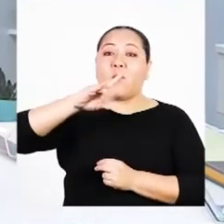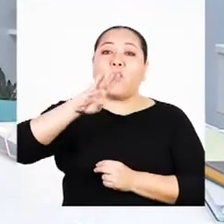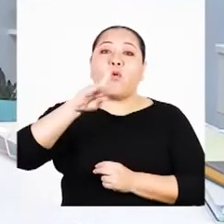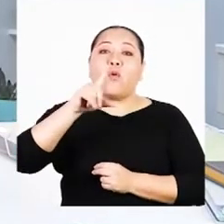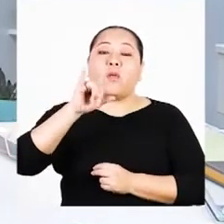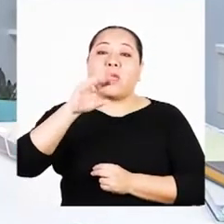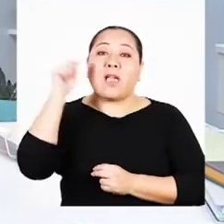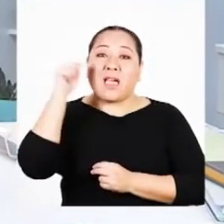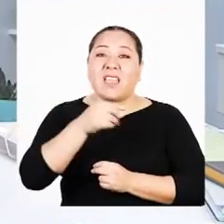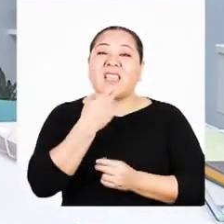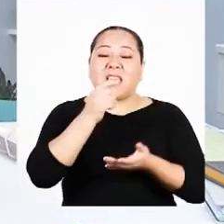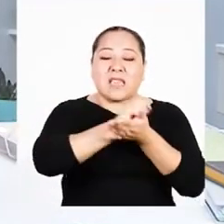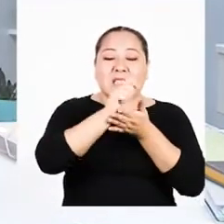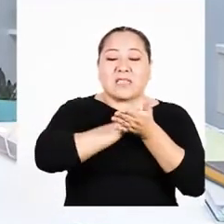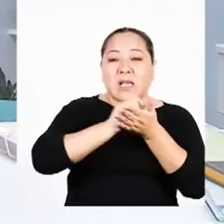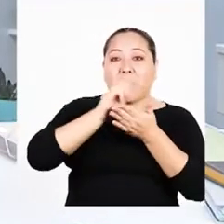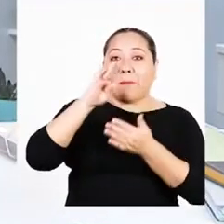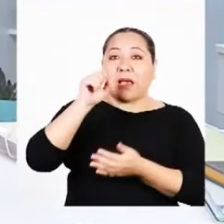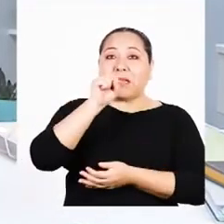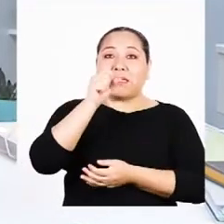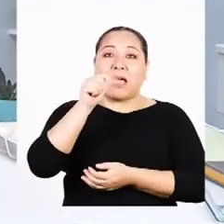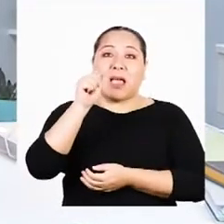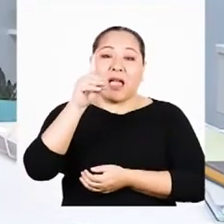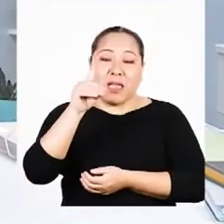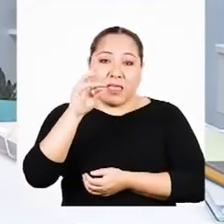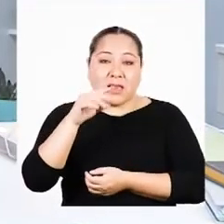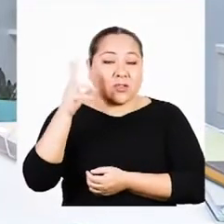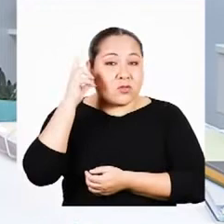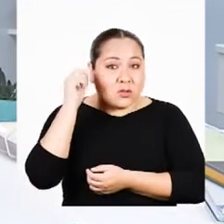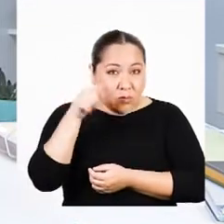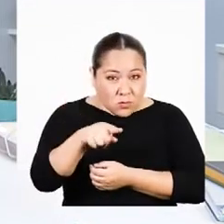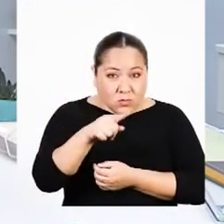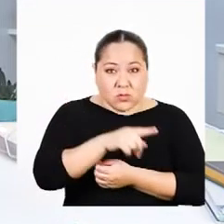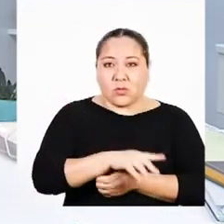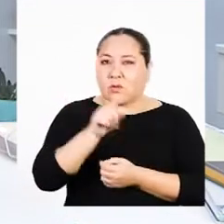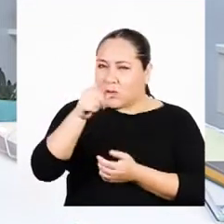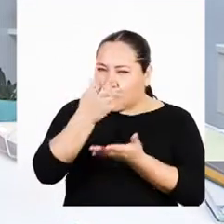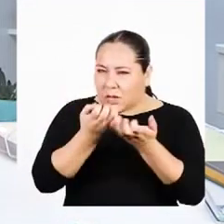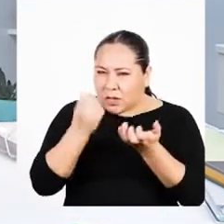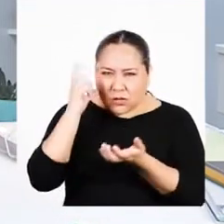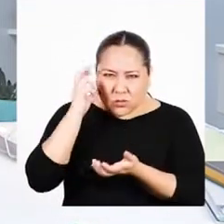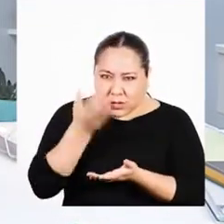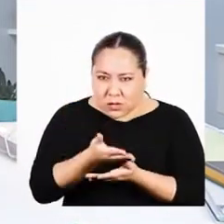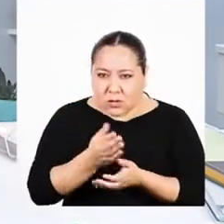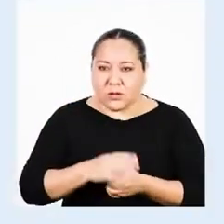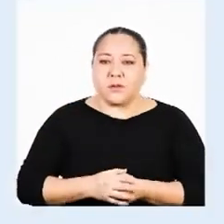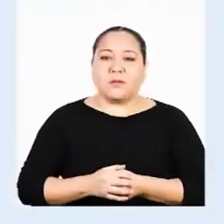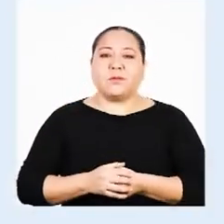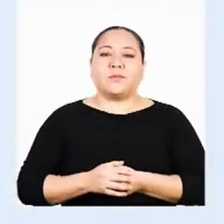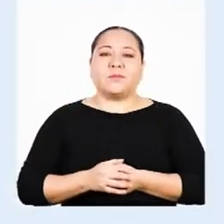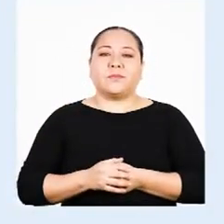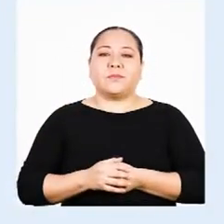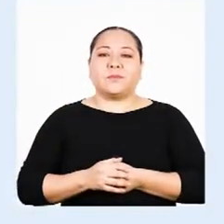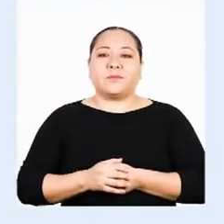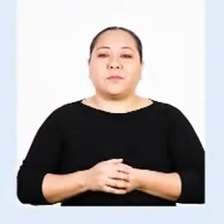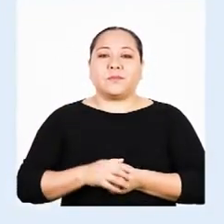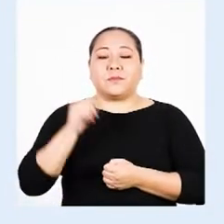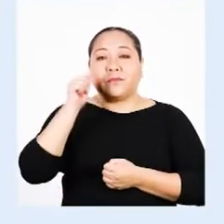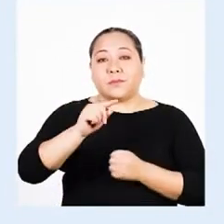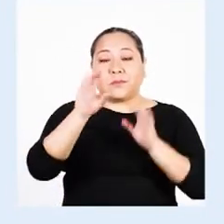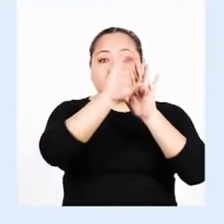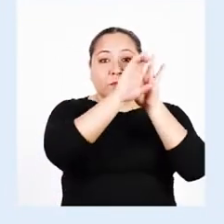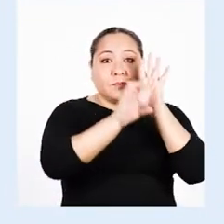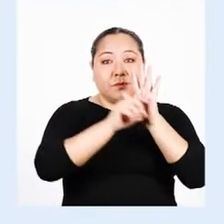Jorge Basadre podemos oír algo al respecto. ¿Quieres? ¡Claro que sí!